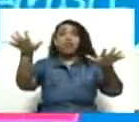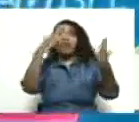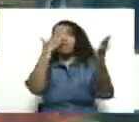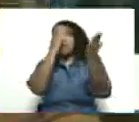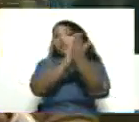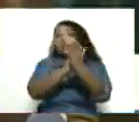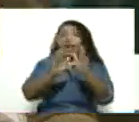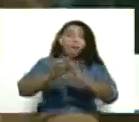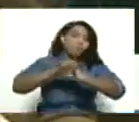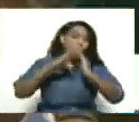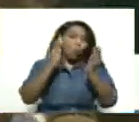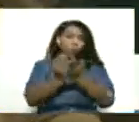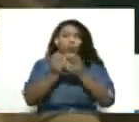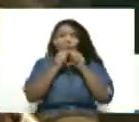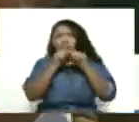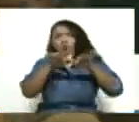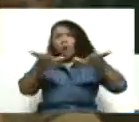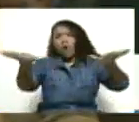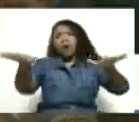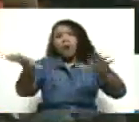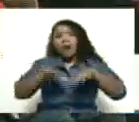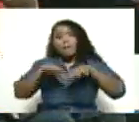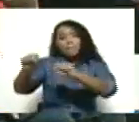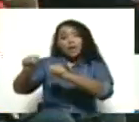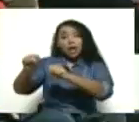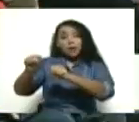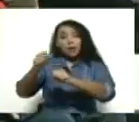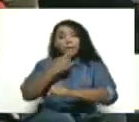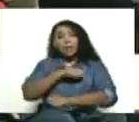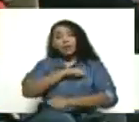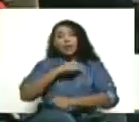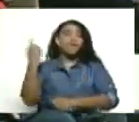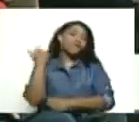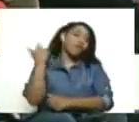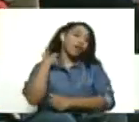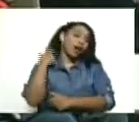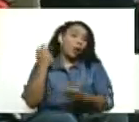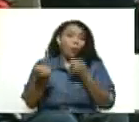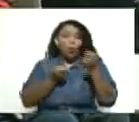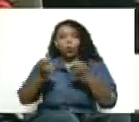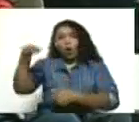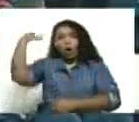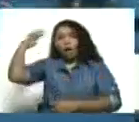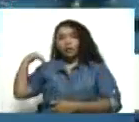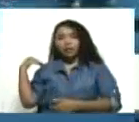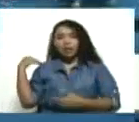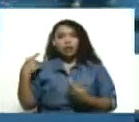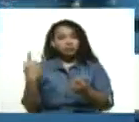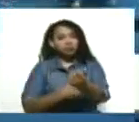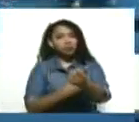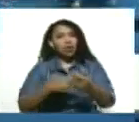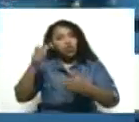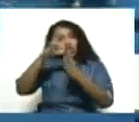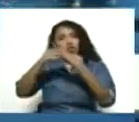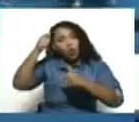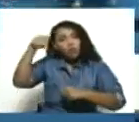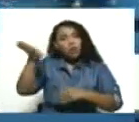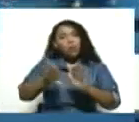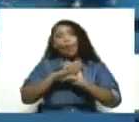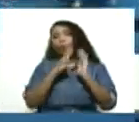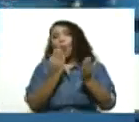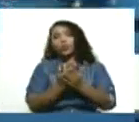que el Imperio español dio a sus antiguas colonias y que nos hermana con todos los pueblos de este continente y